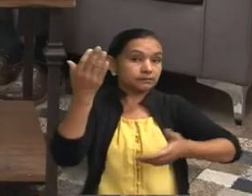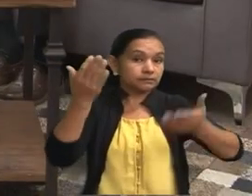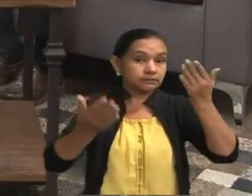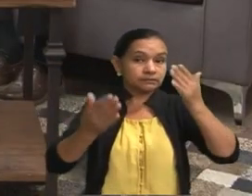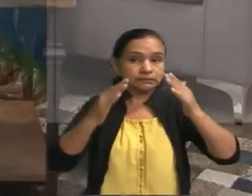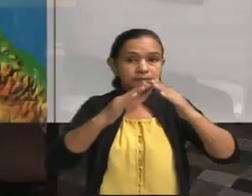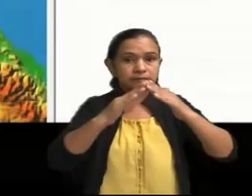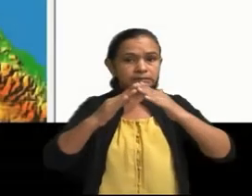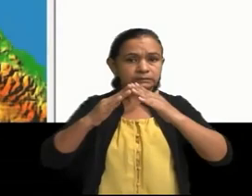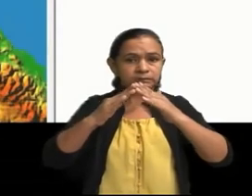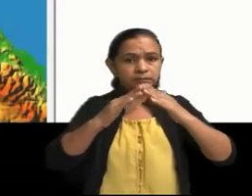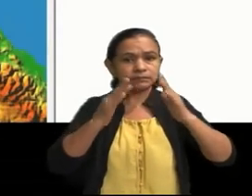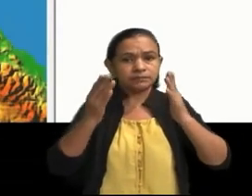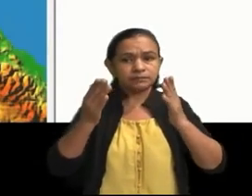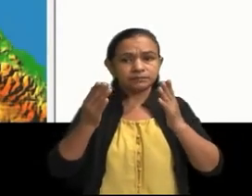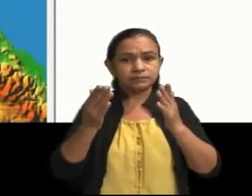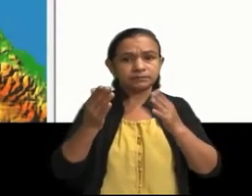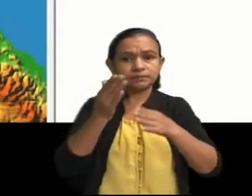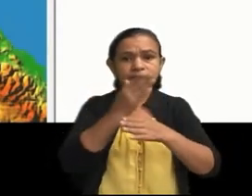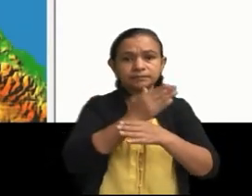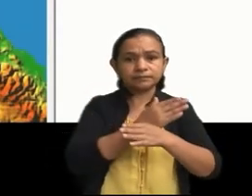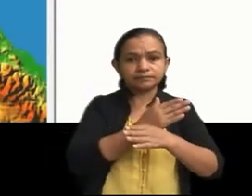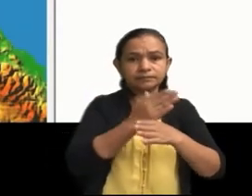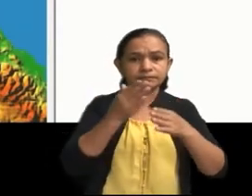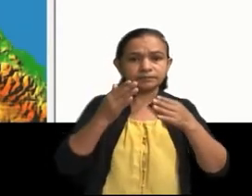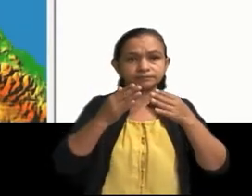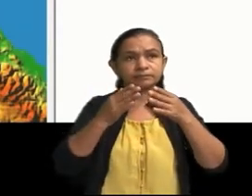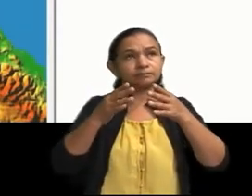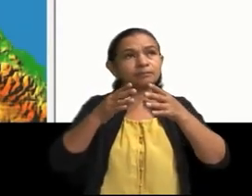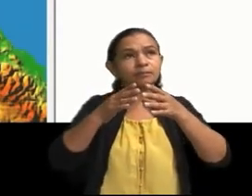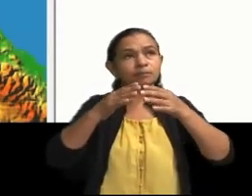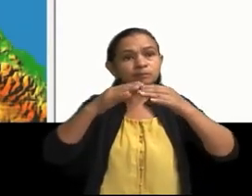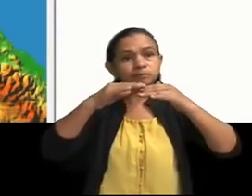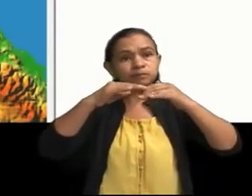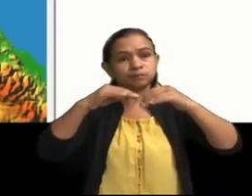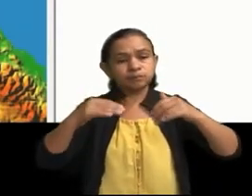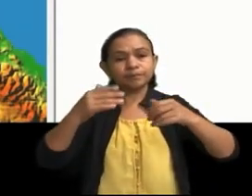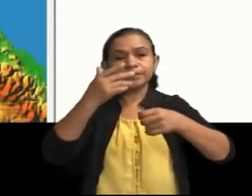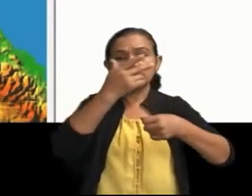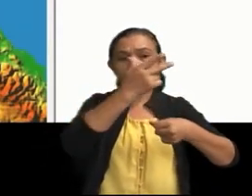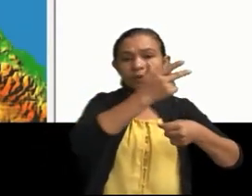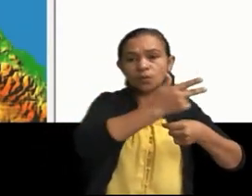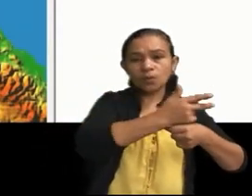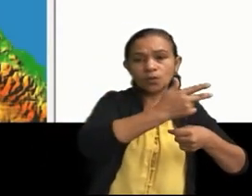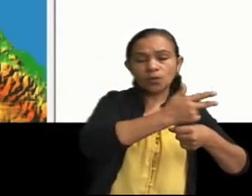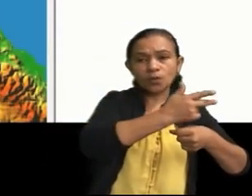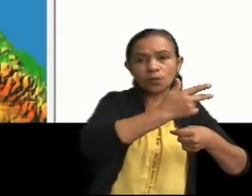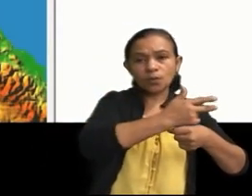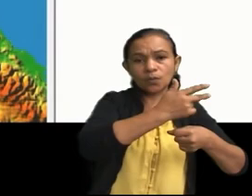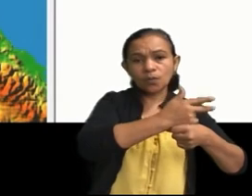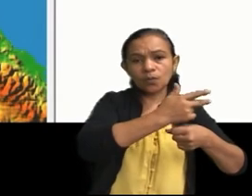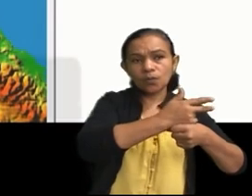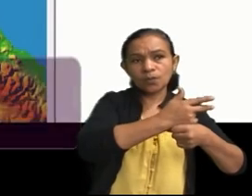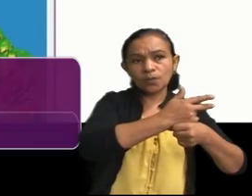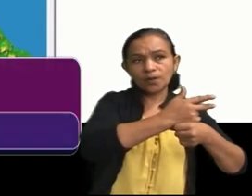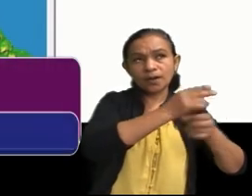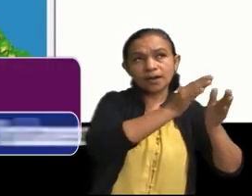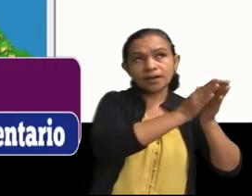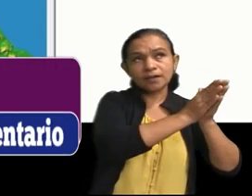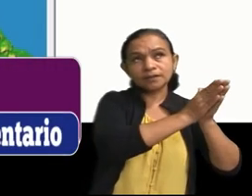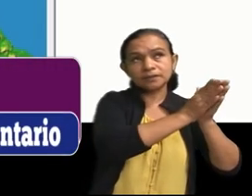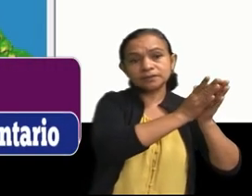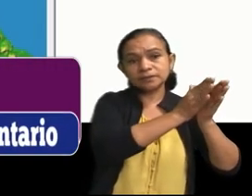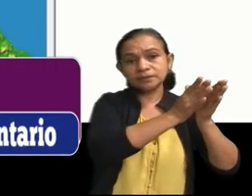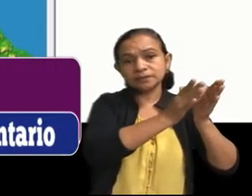que comienza a romper la corteza de la terrestre en Guatemala, y la ruptura se propaga